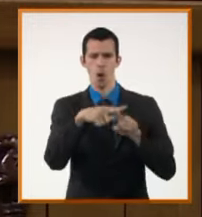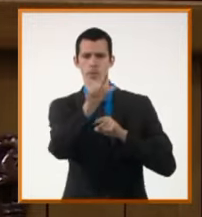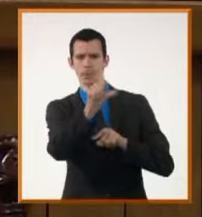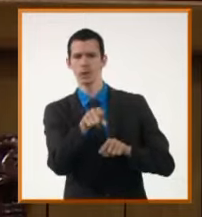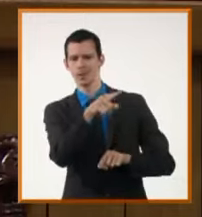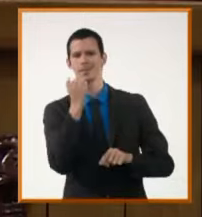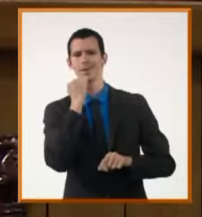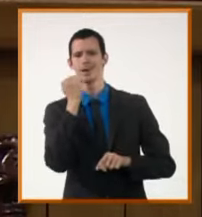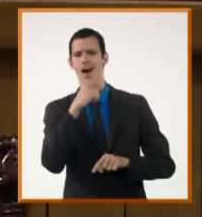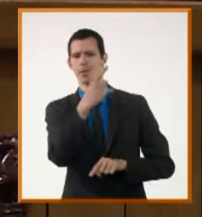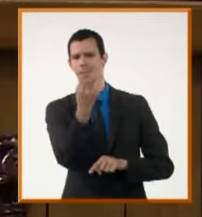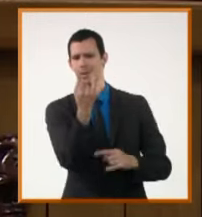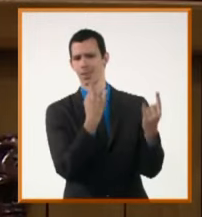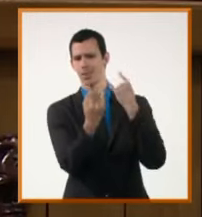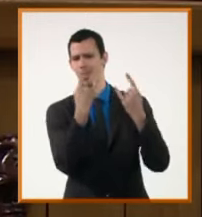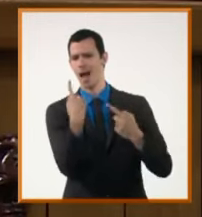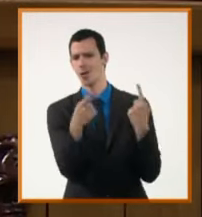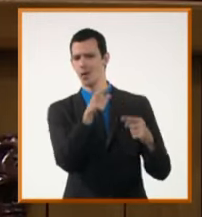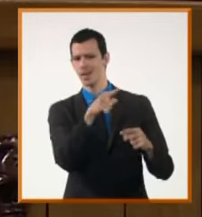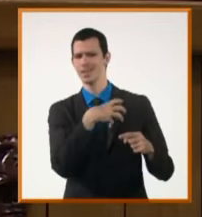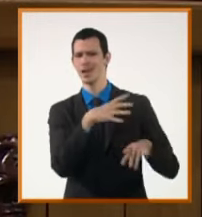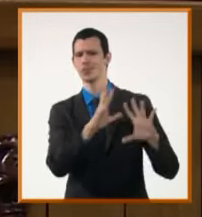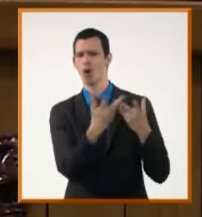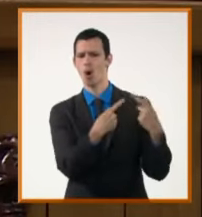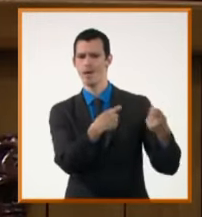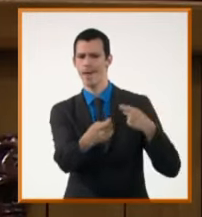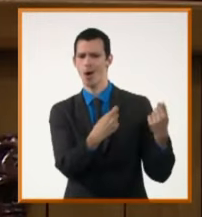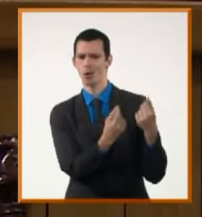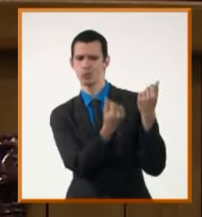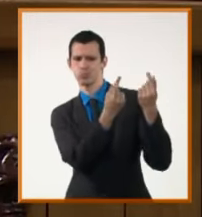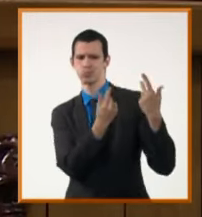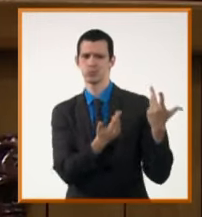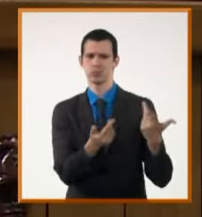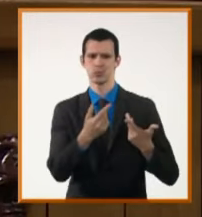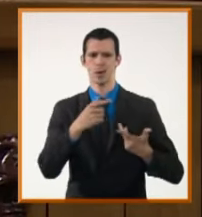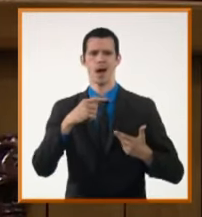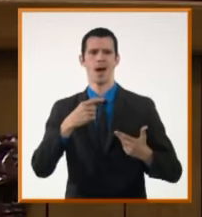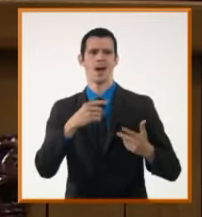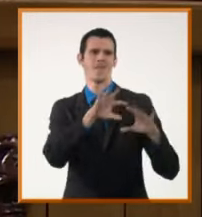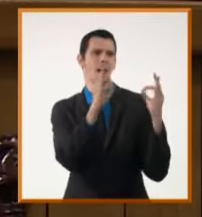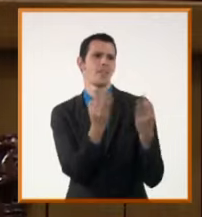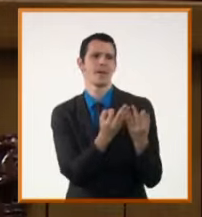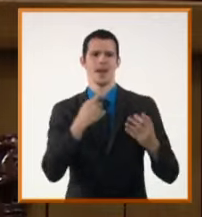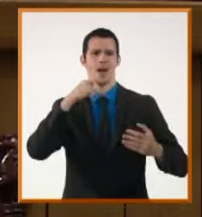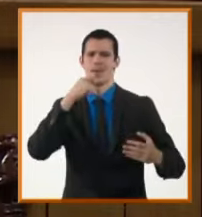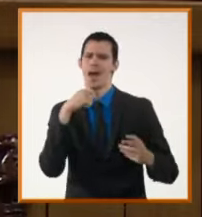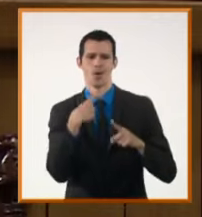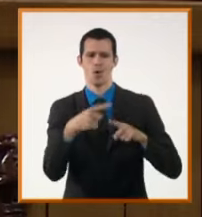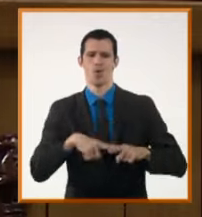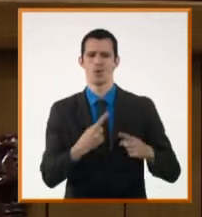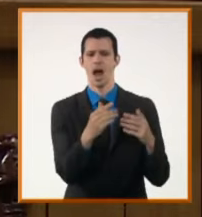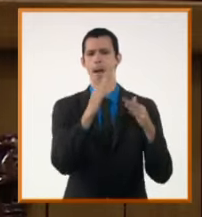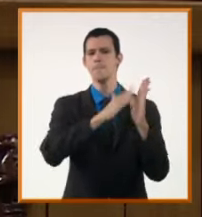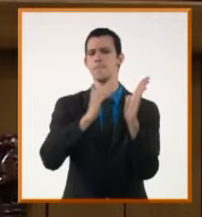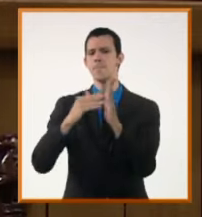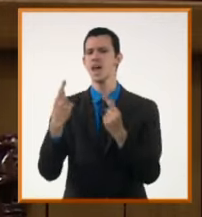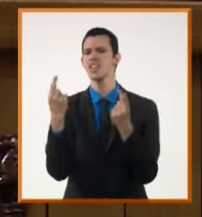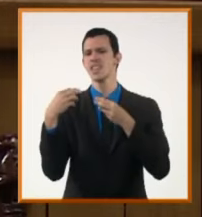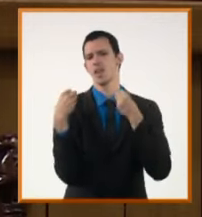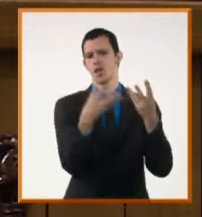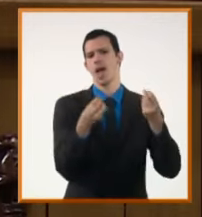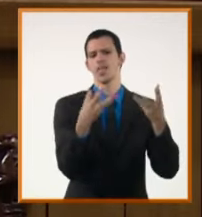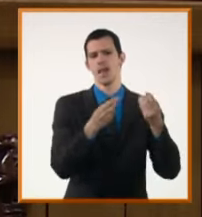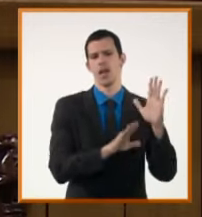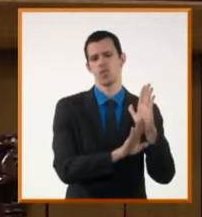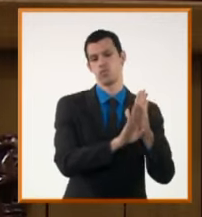y meses, de una manera gradual, no hay un desespero en ello, es la necesidad de